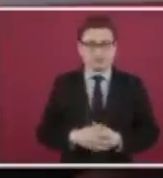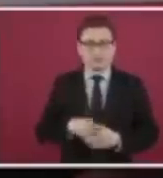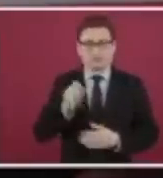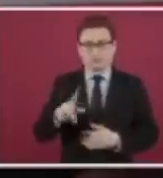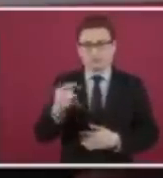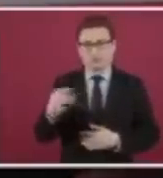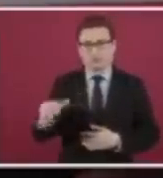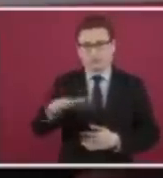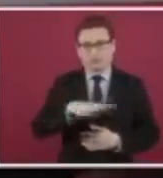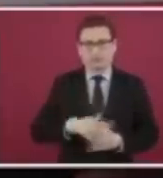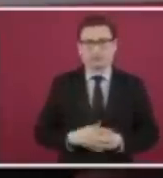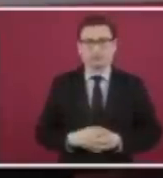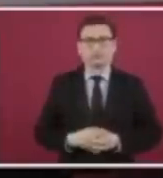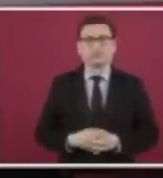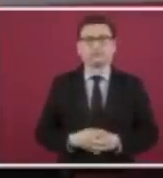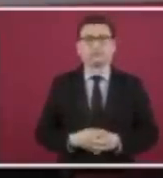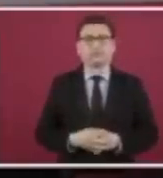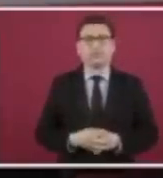Tijuana.